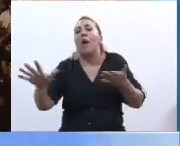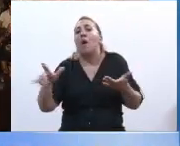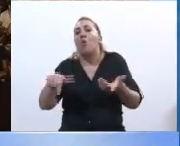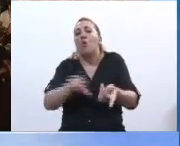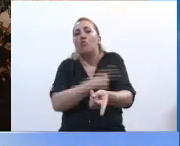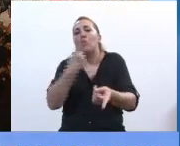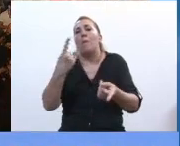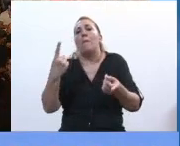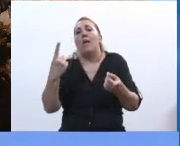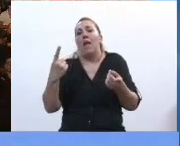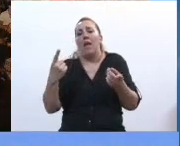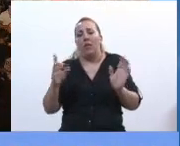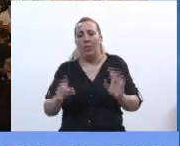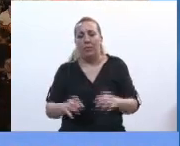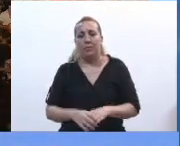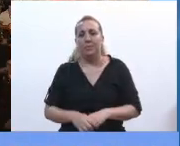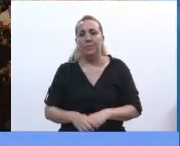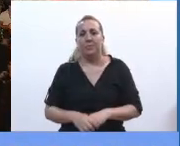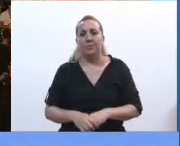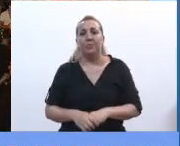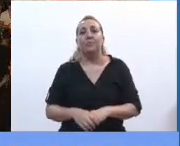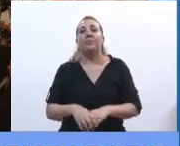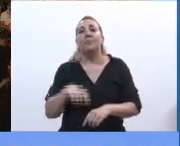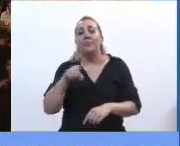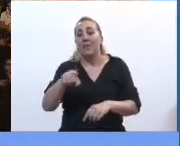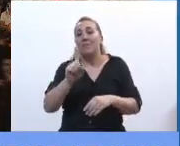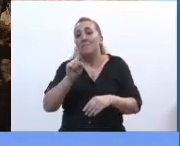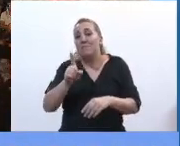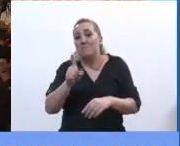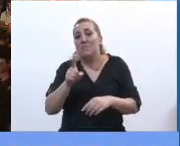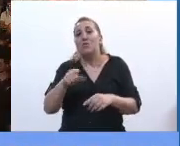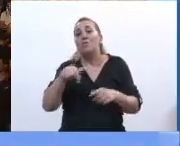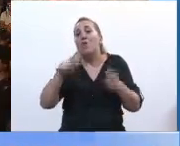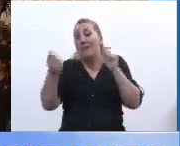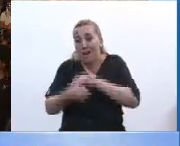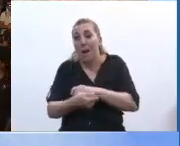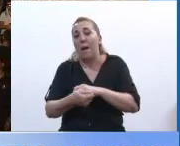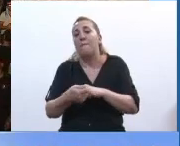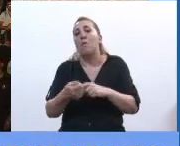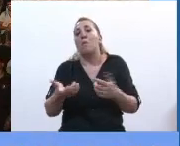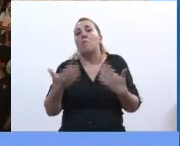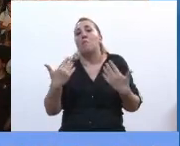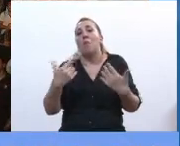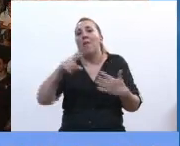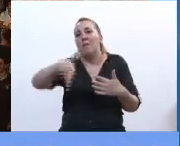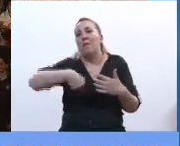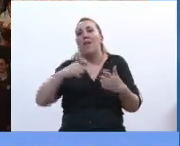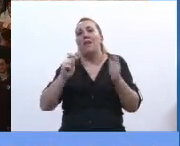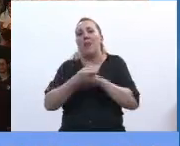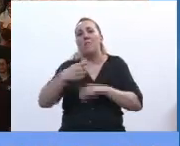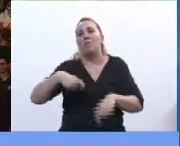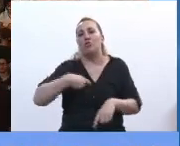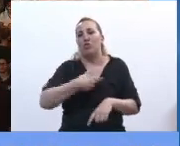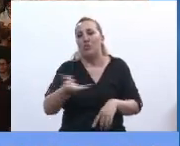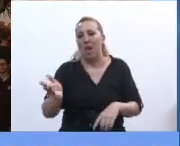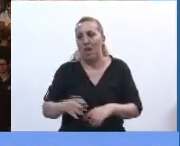formas del derecho instituido y cristalizado y es a partir de ese antagonismo que puede producirse el cambio social